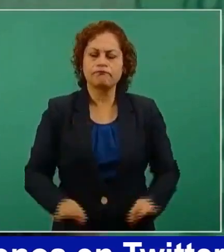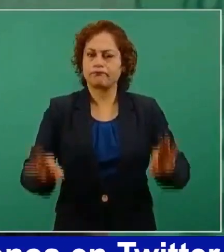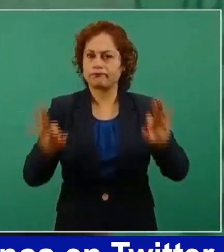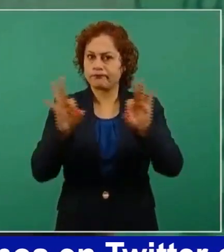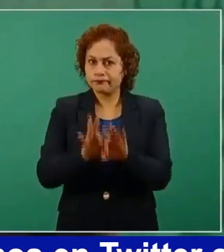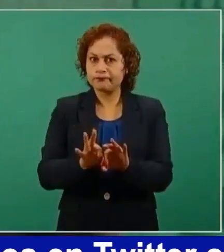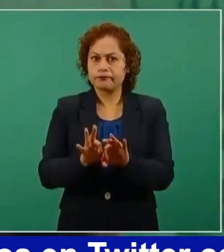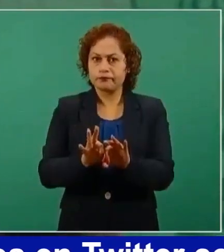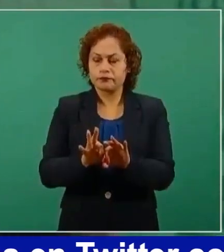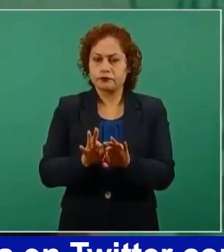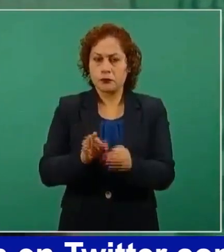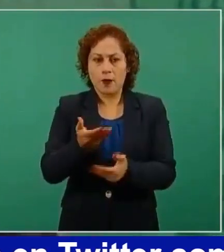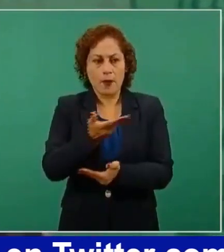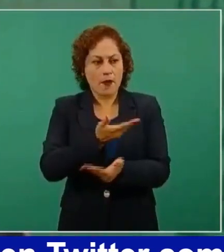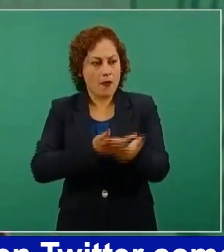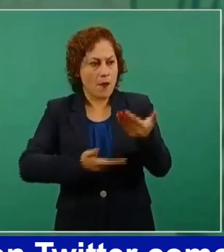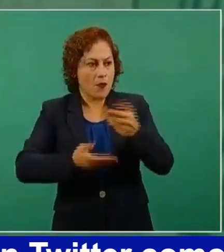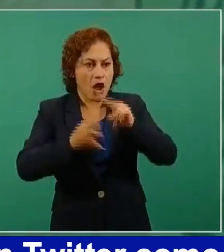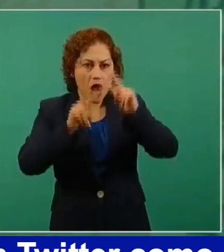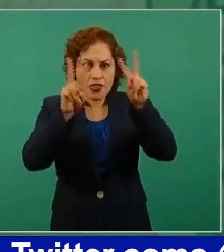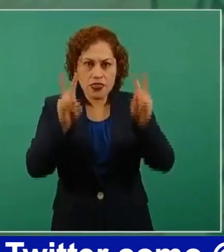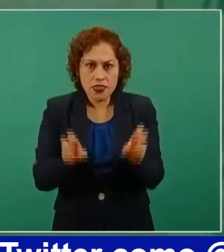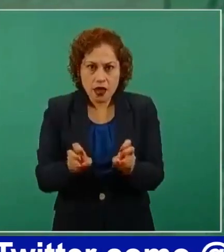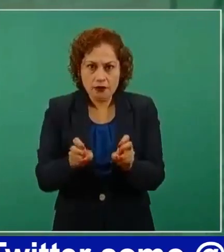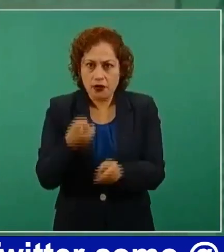Si consideramos que ya no